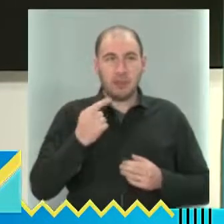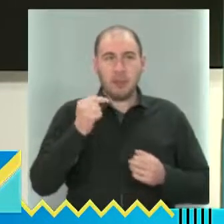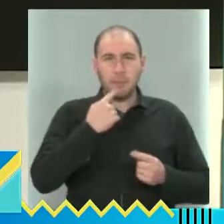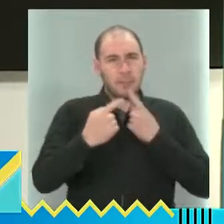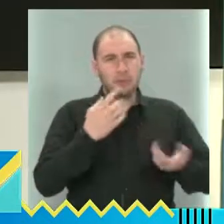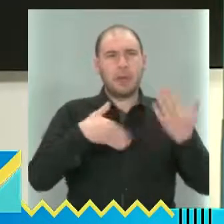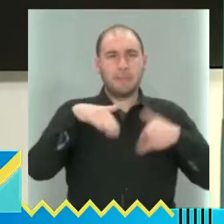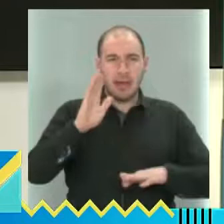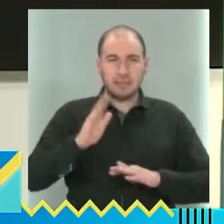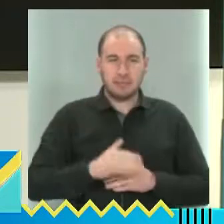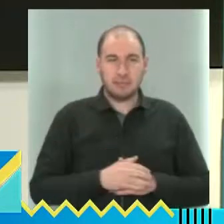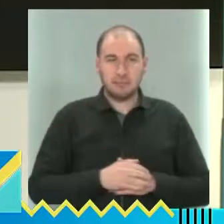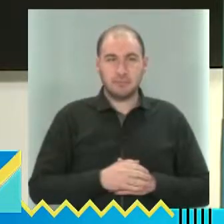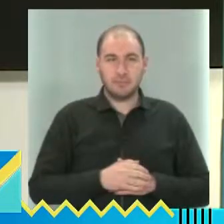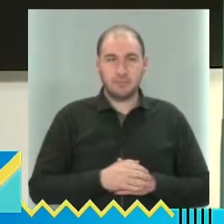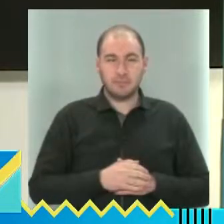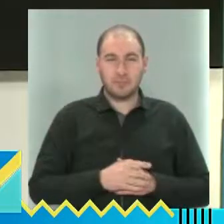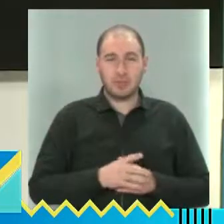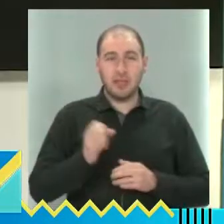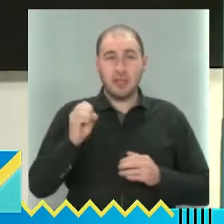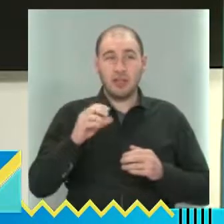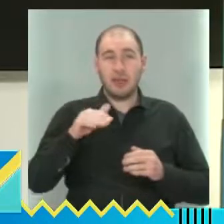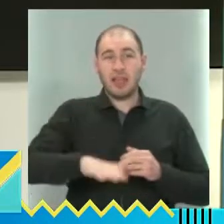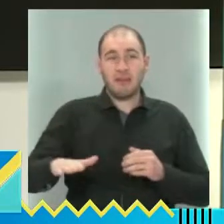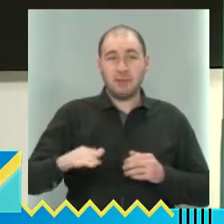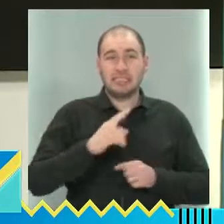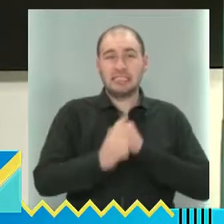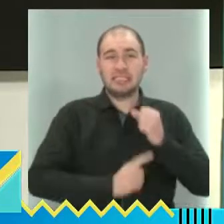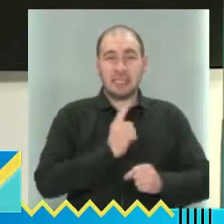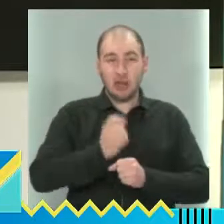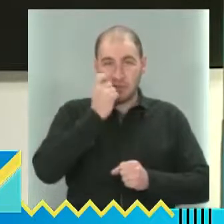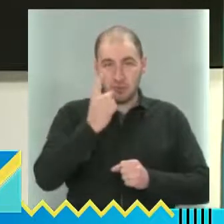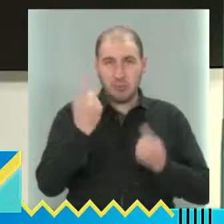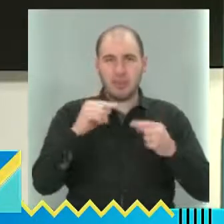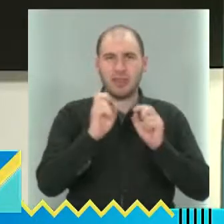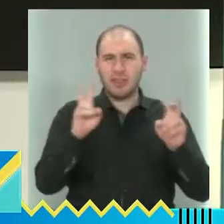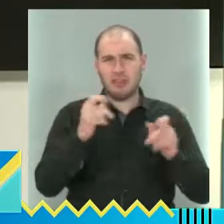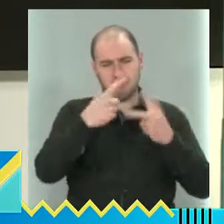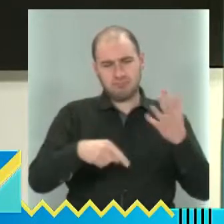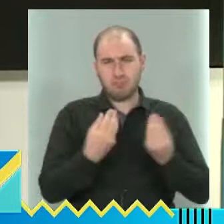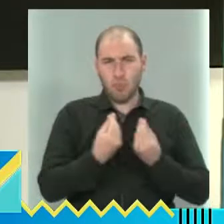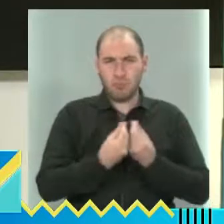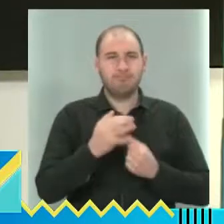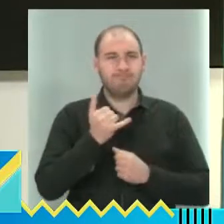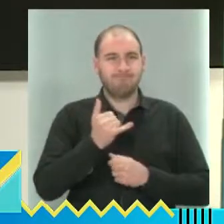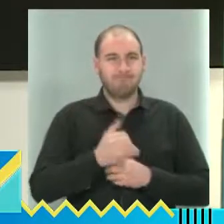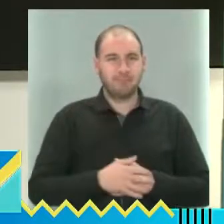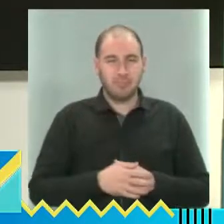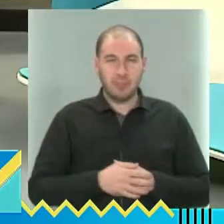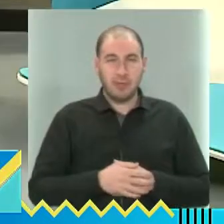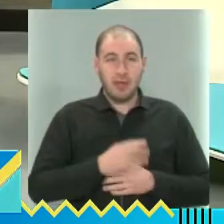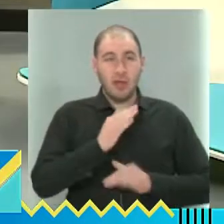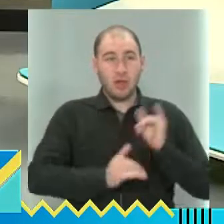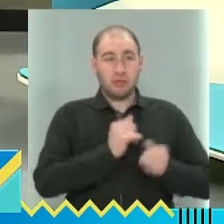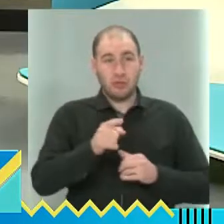más preguntas y lo llamamos Infancia en el siglo XXI, pero terminamos hablando de muchas más cosas. Así es, así es. Bueno,